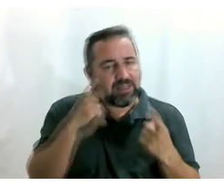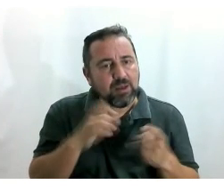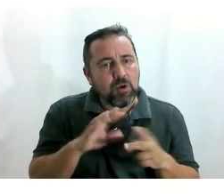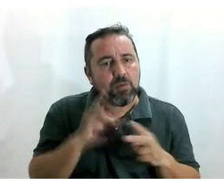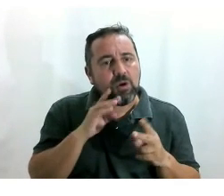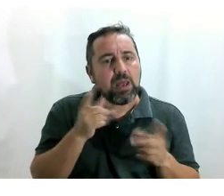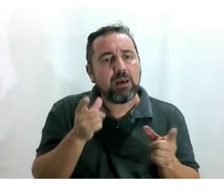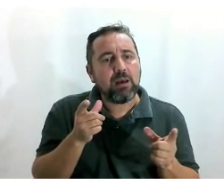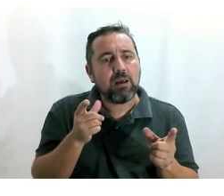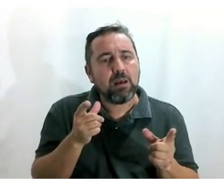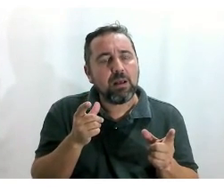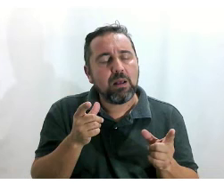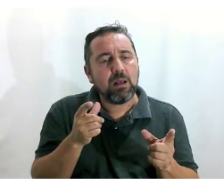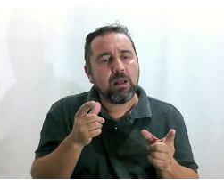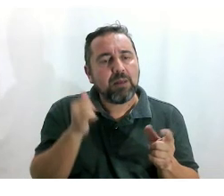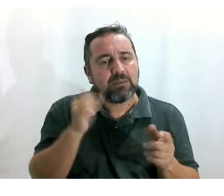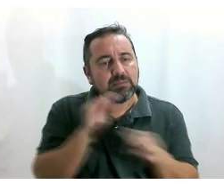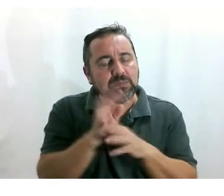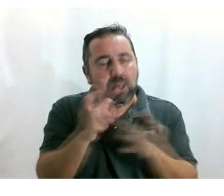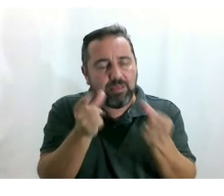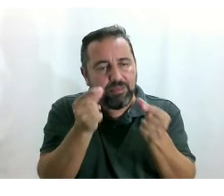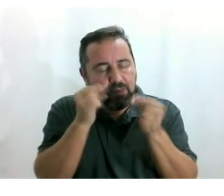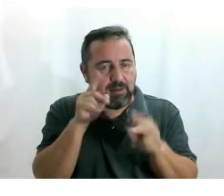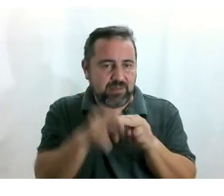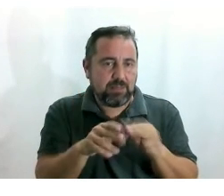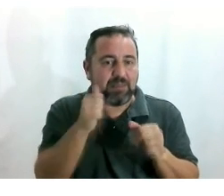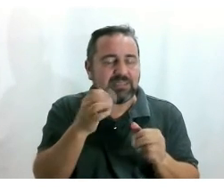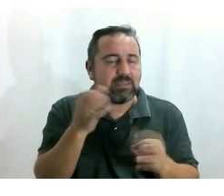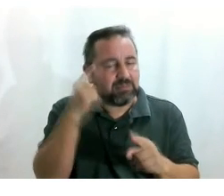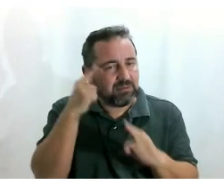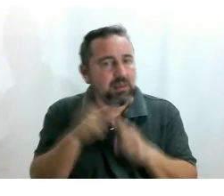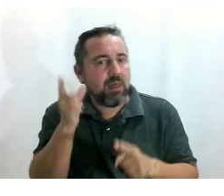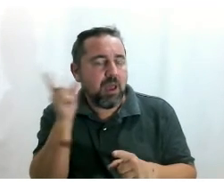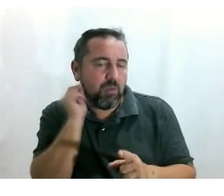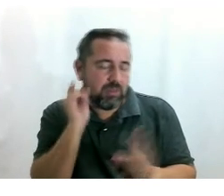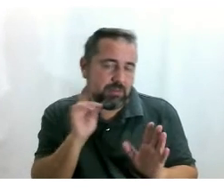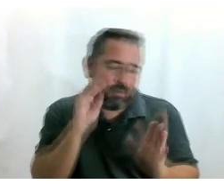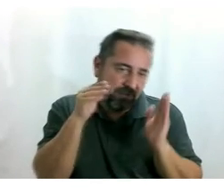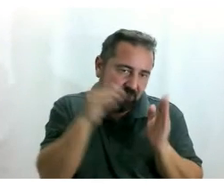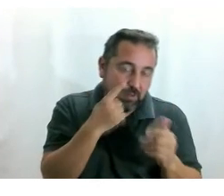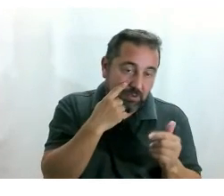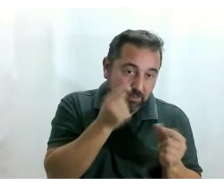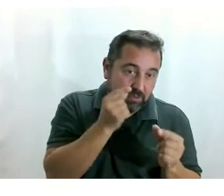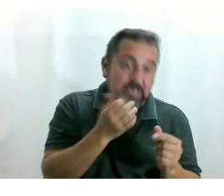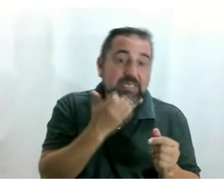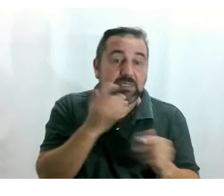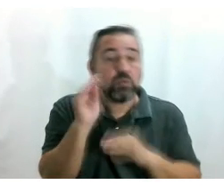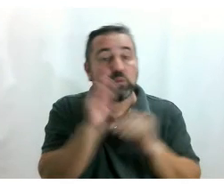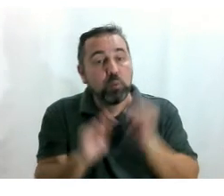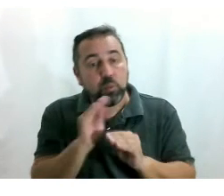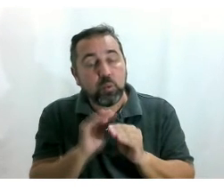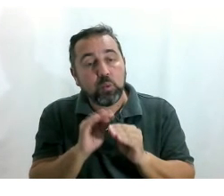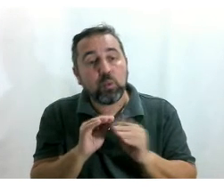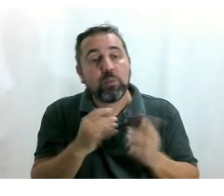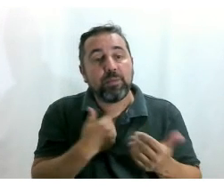la pérdida de la ceguera más que la pérdida auditiva. Si se consigue solucionar o remediar